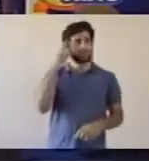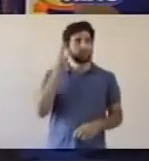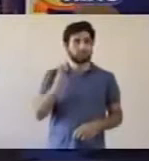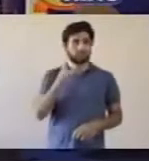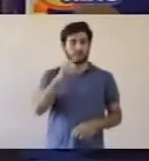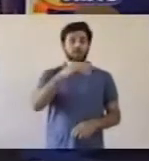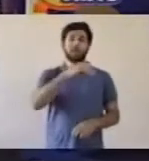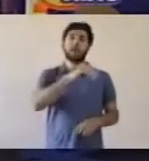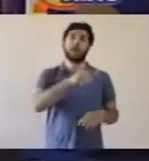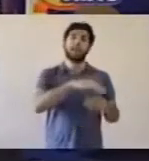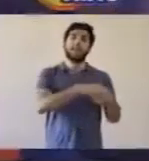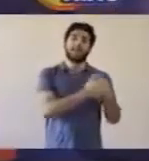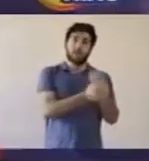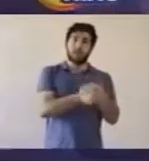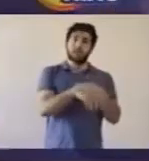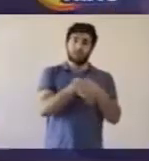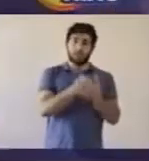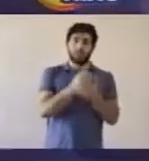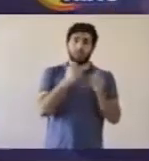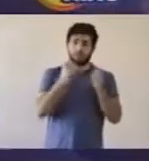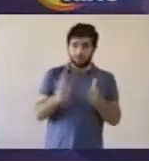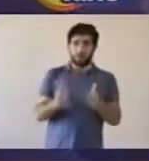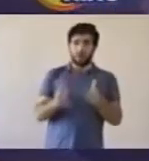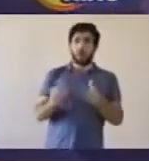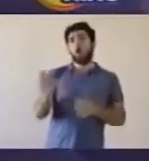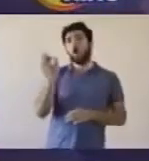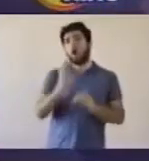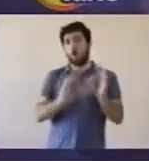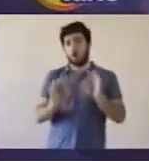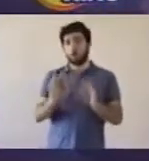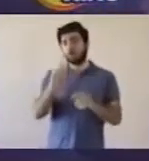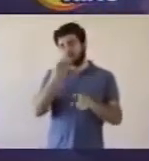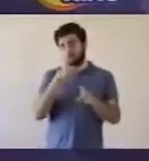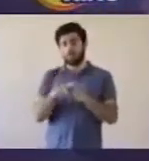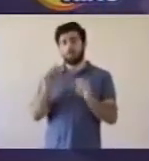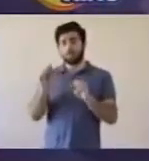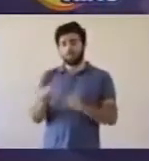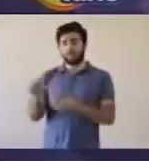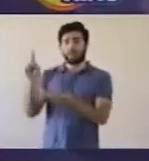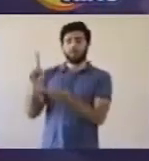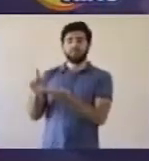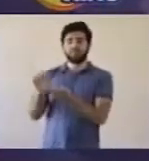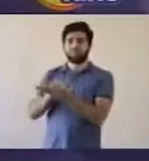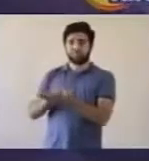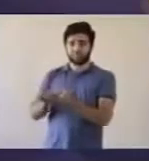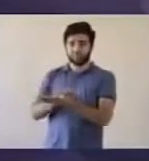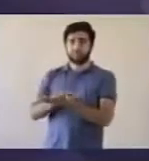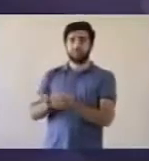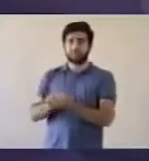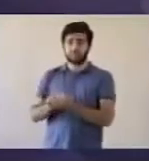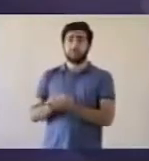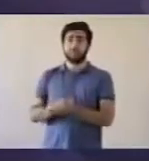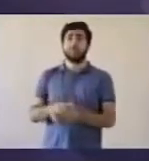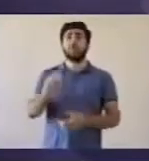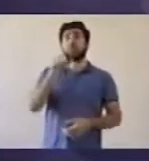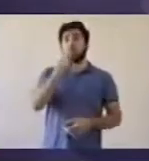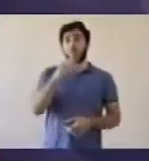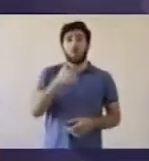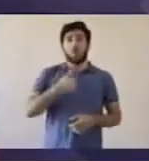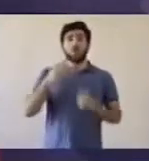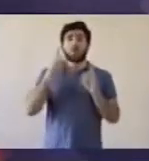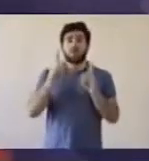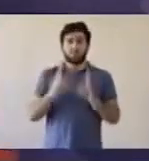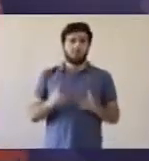utilizar jabón en gel. Si en tu casa hay alguien con discapacidad, invítalo a que participe contigo. Recuerda que todos